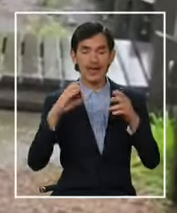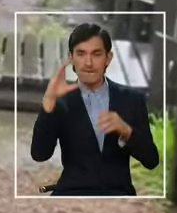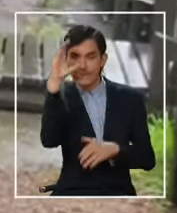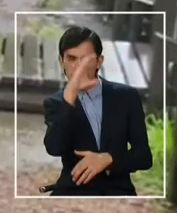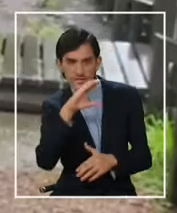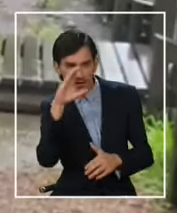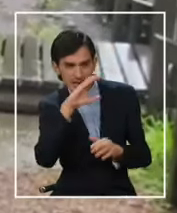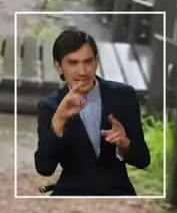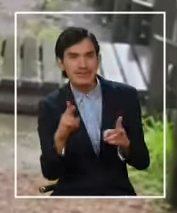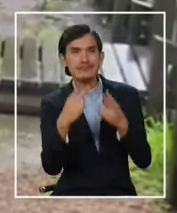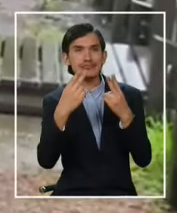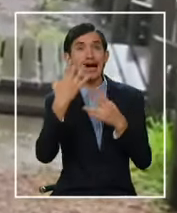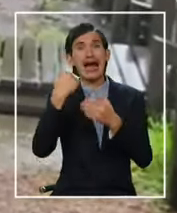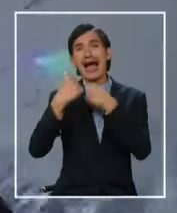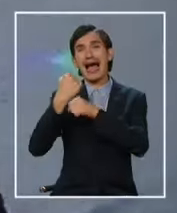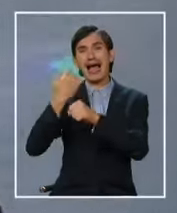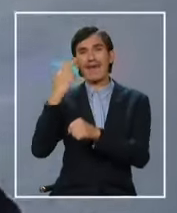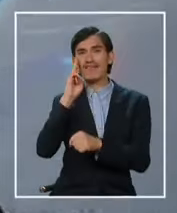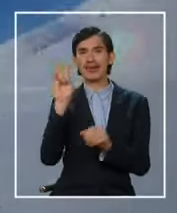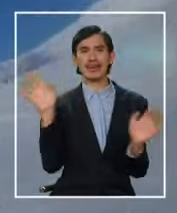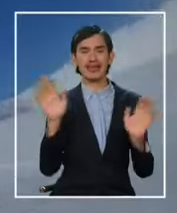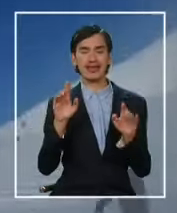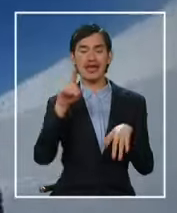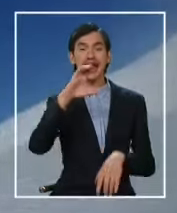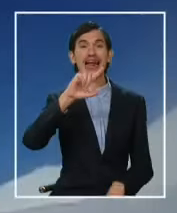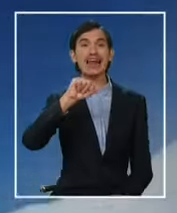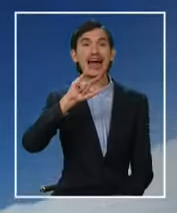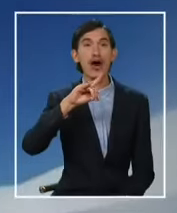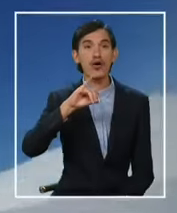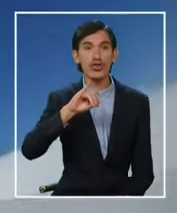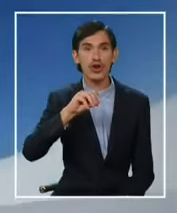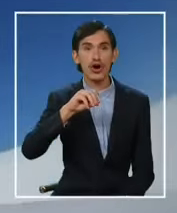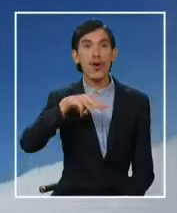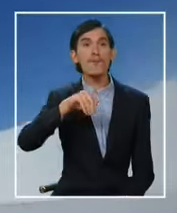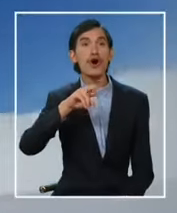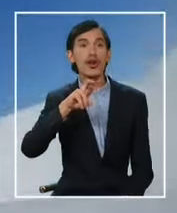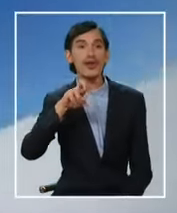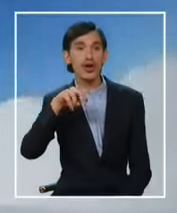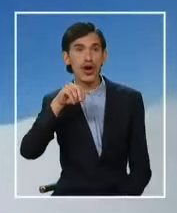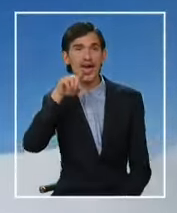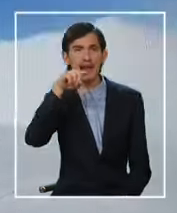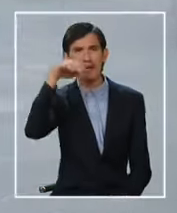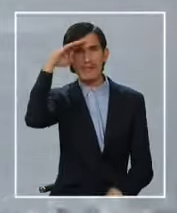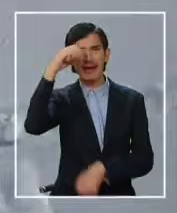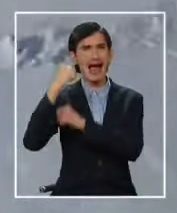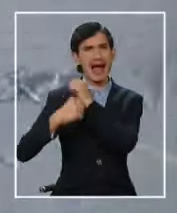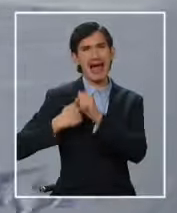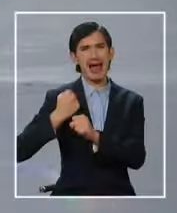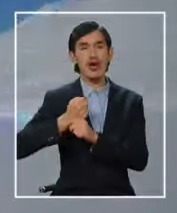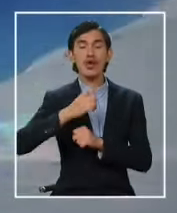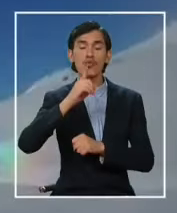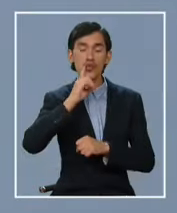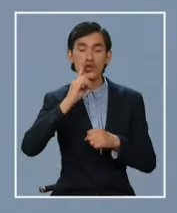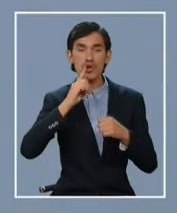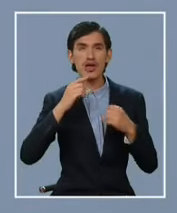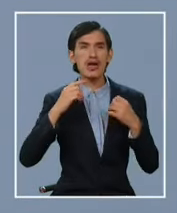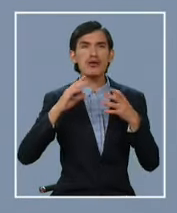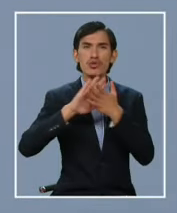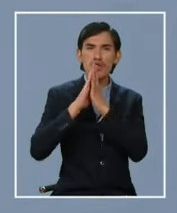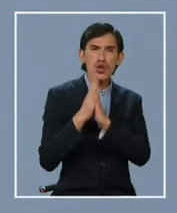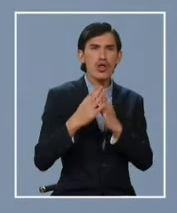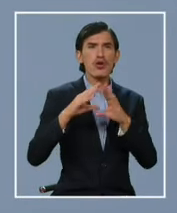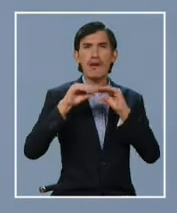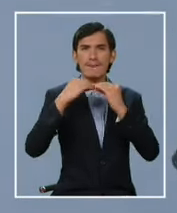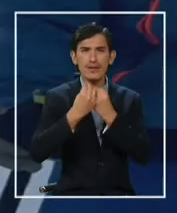que no lo habíamos visto hace años por acá. Claudio Moreno Burgos tiene años de experiencia y estaba bien equipado. Lo que esperan le ayuda